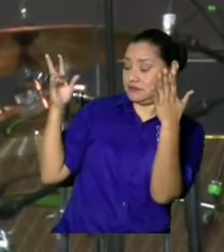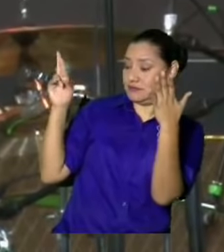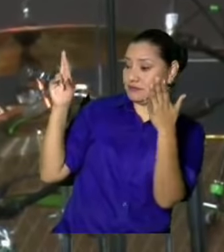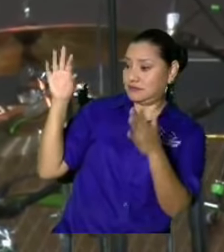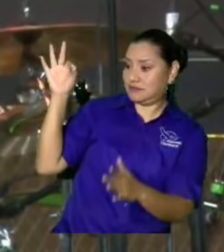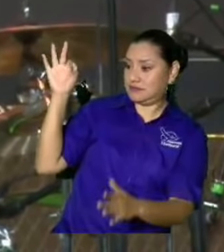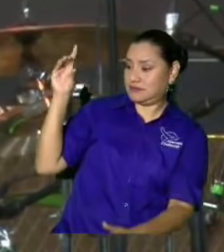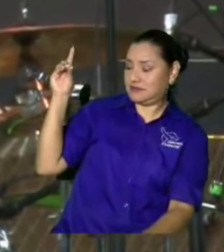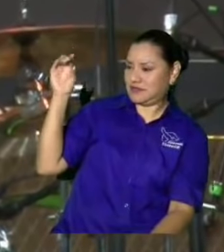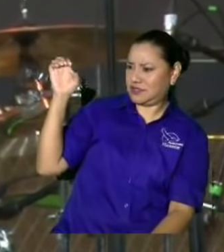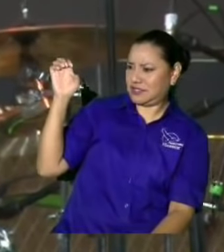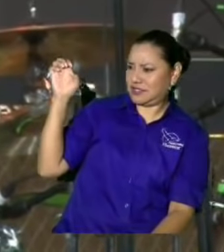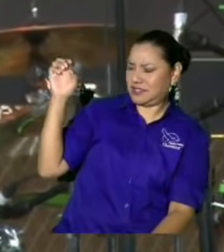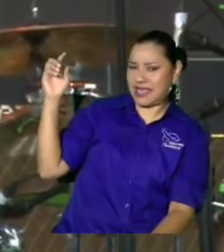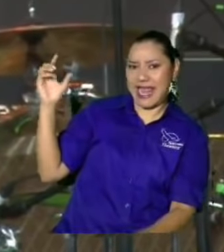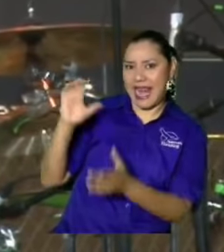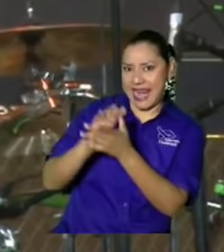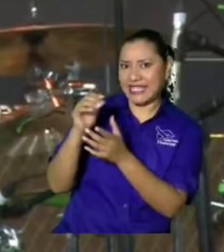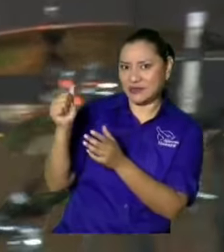Cierra otra vez la puerta